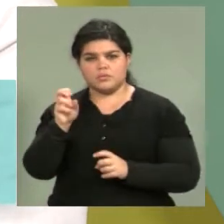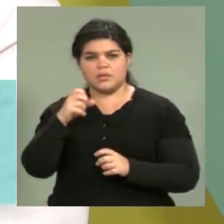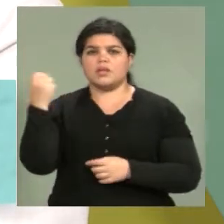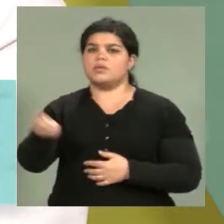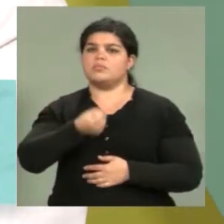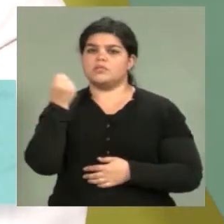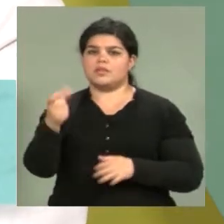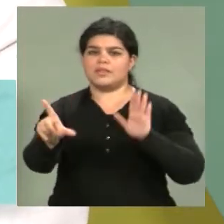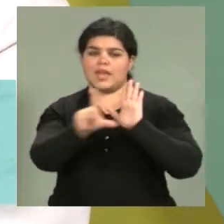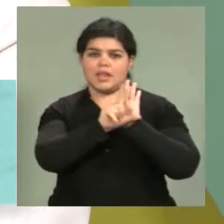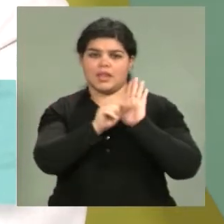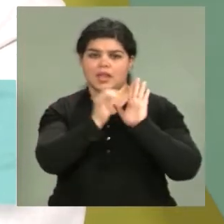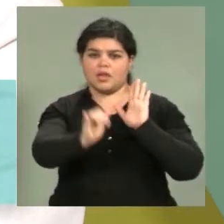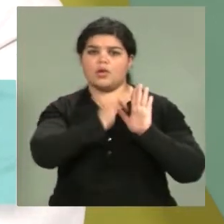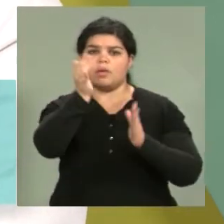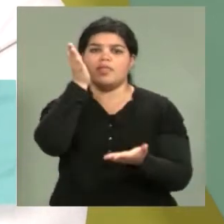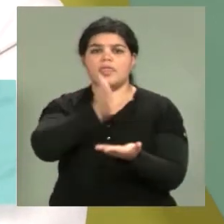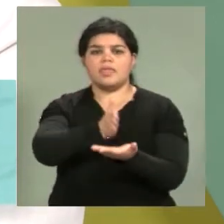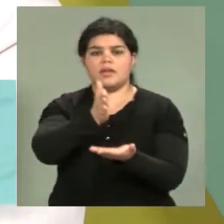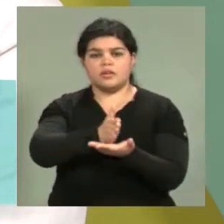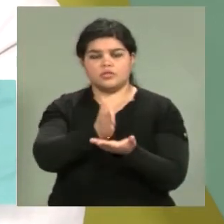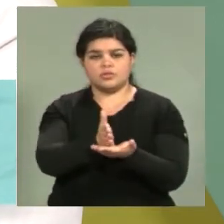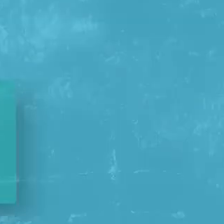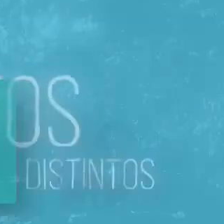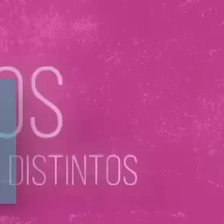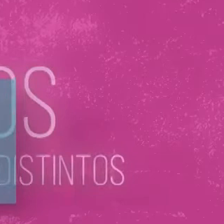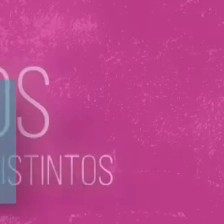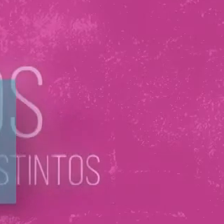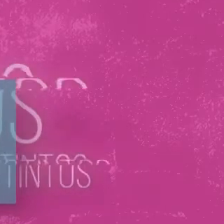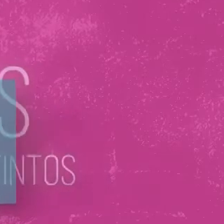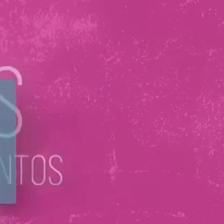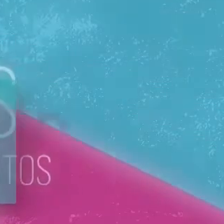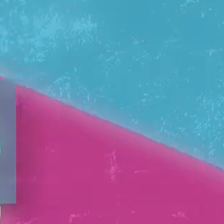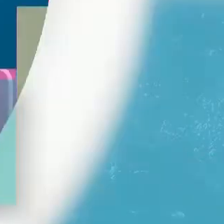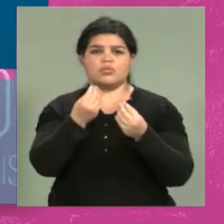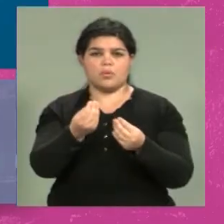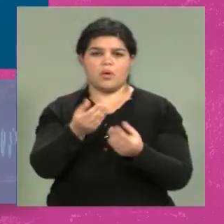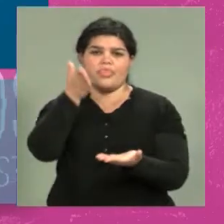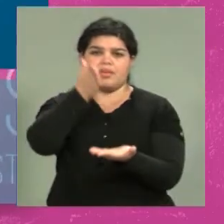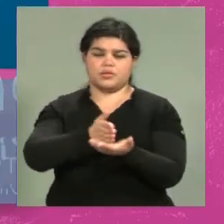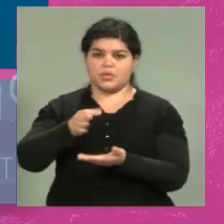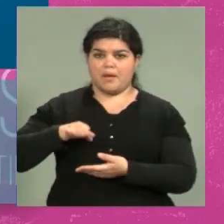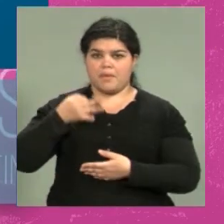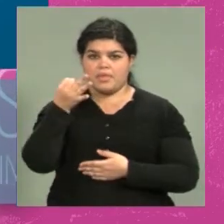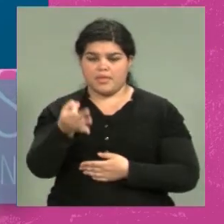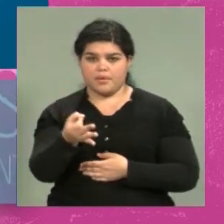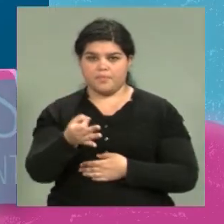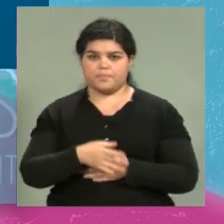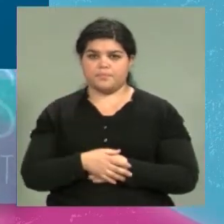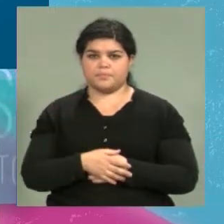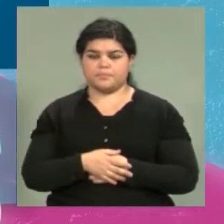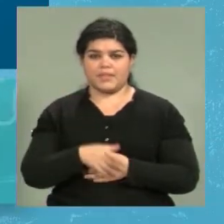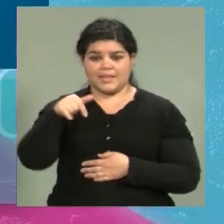algo. La legislación establece derechos y dentro de esos derechos, el derecho a la vida. Y no solamente lo tenemos en esta